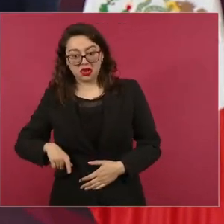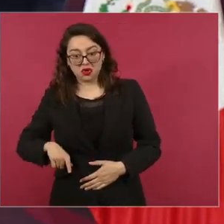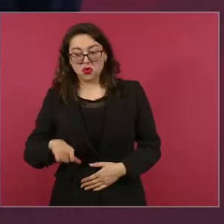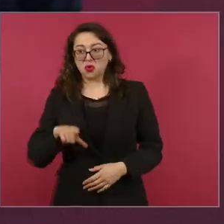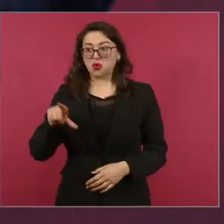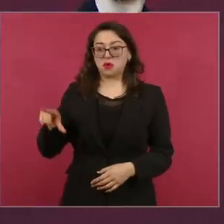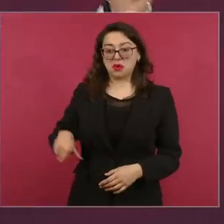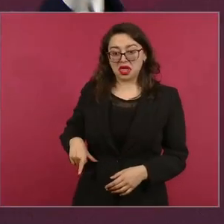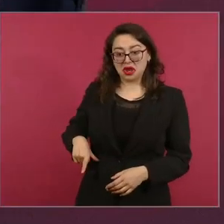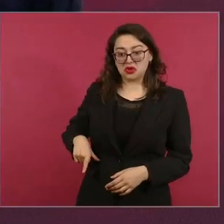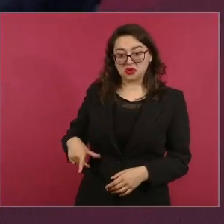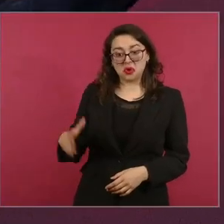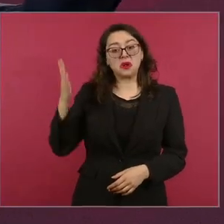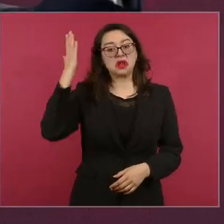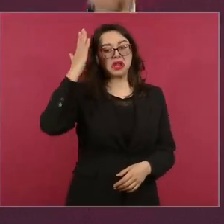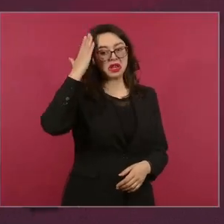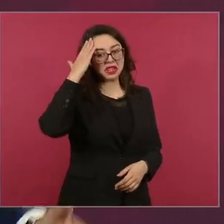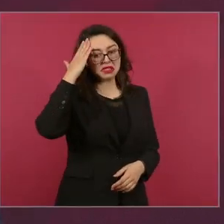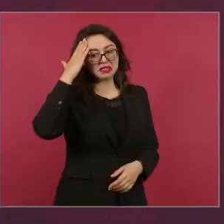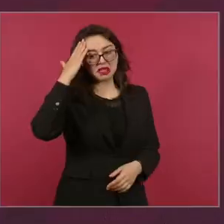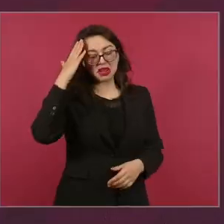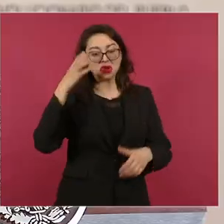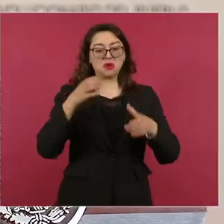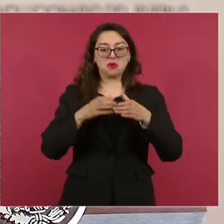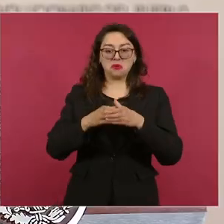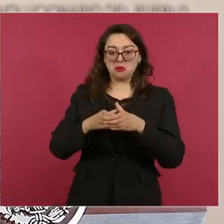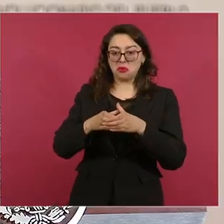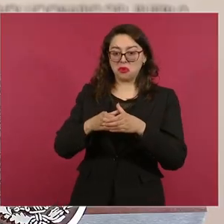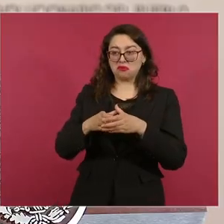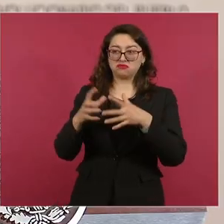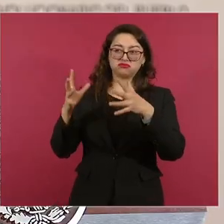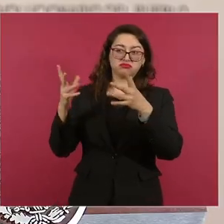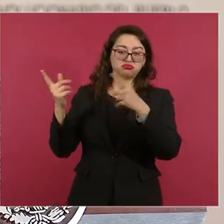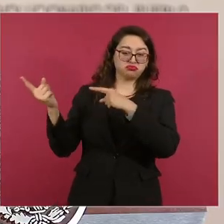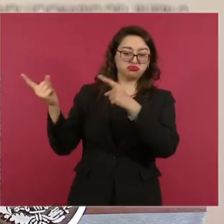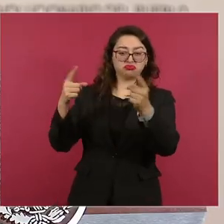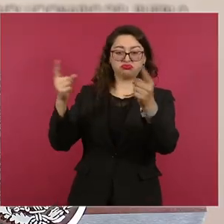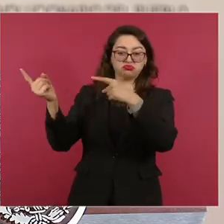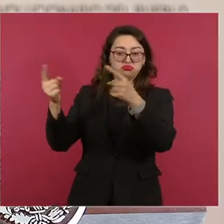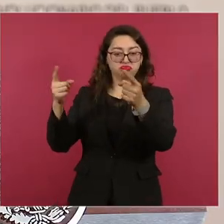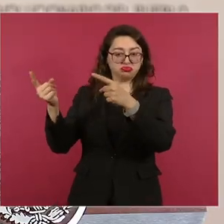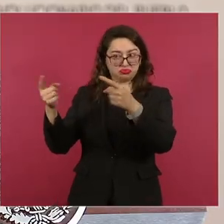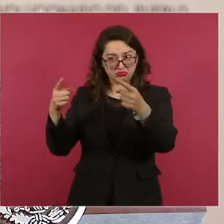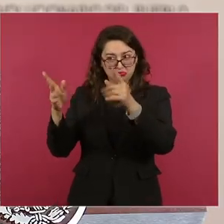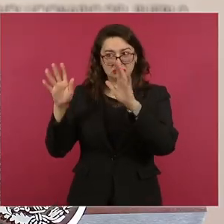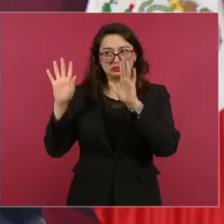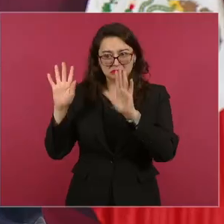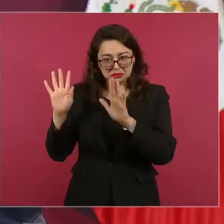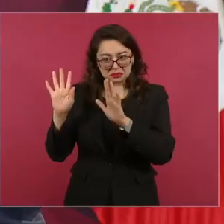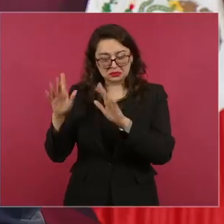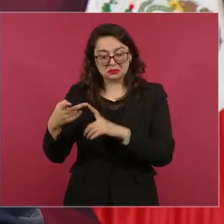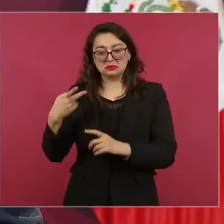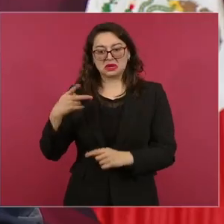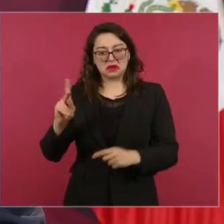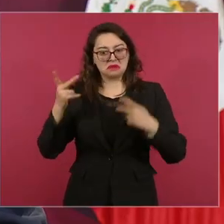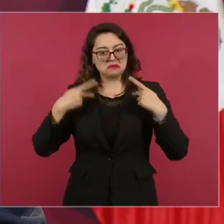líderes de los movimientos y otra cosa son los